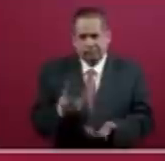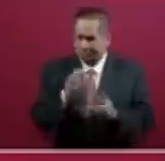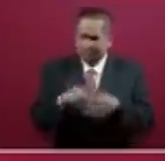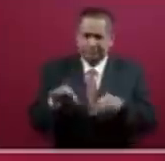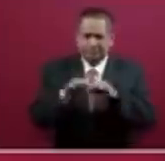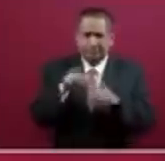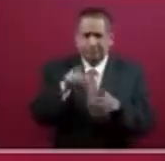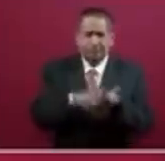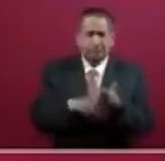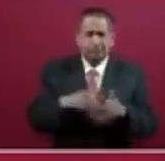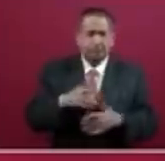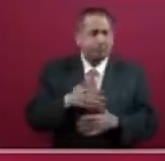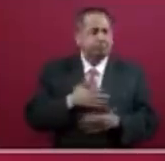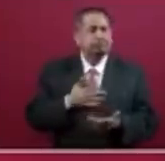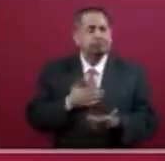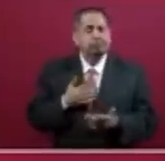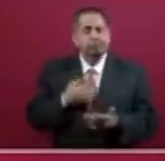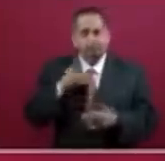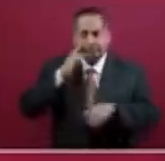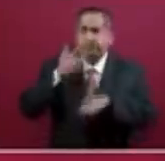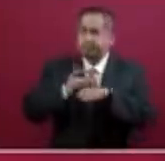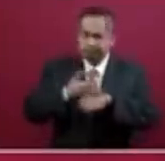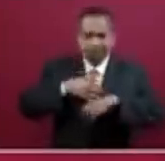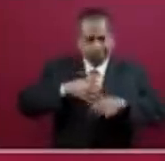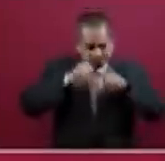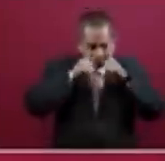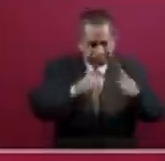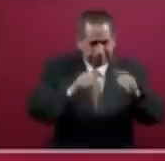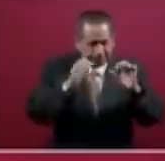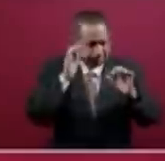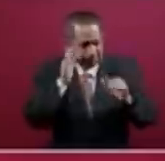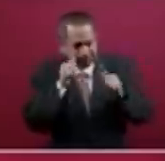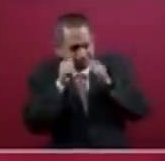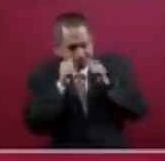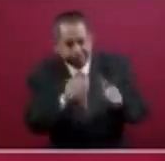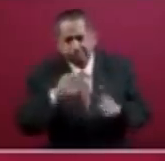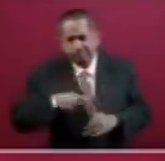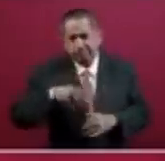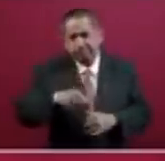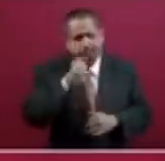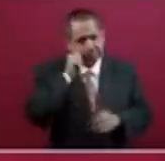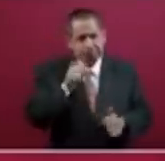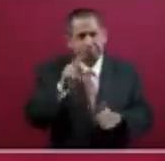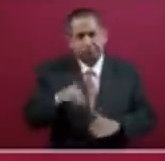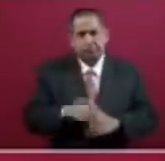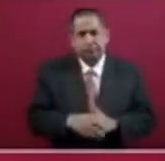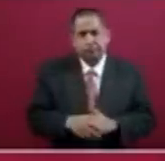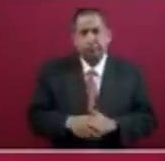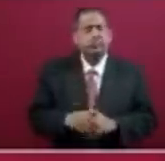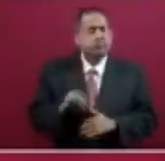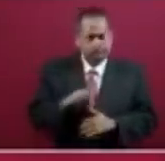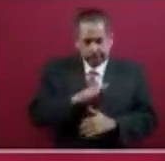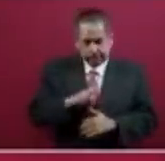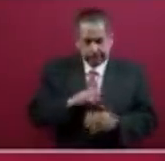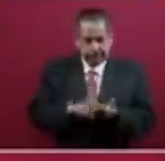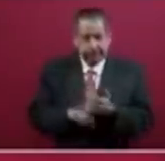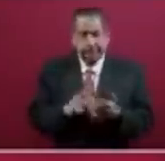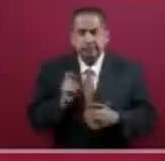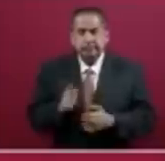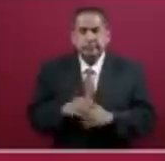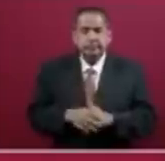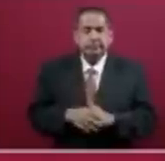parte de nuestra responsabilidad, escuchar a la gente. Entonces, si existe